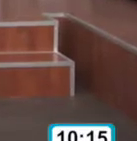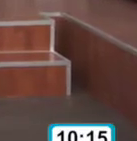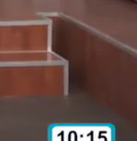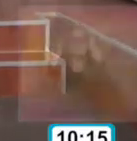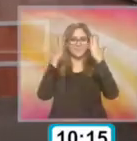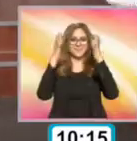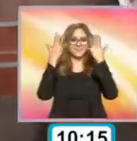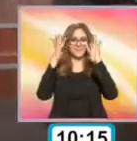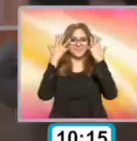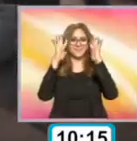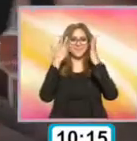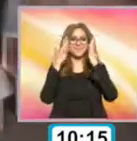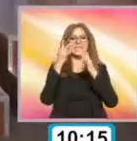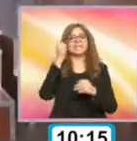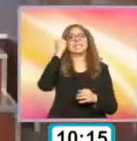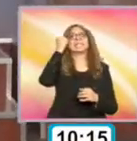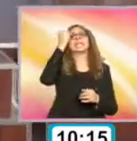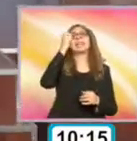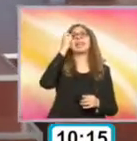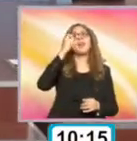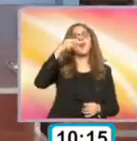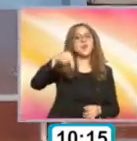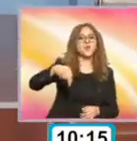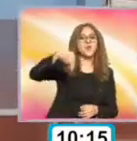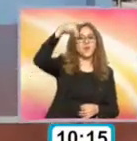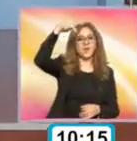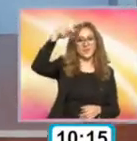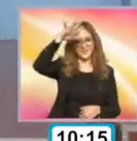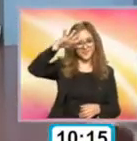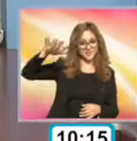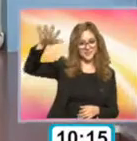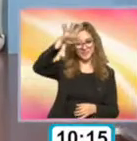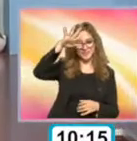¡Y arriba el norte! ¡Viva el norte! Sí, no, que